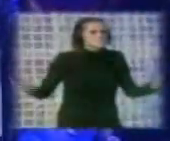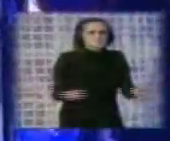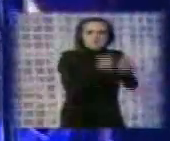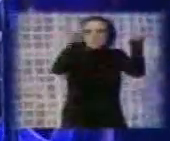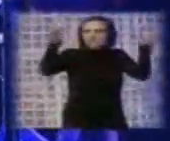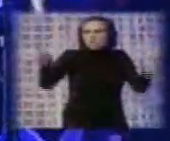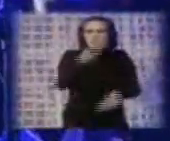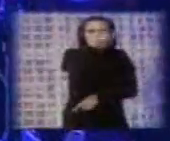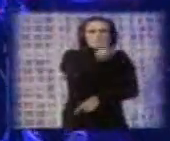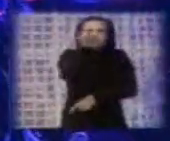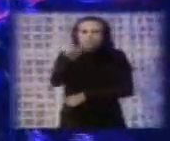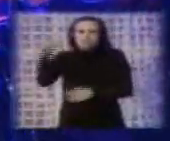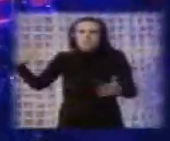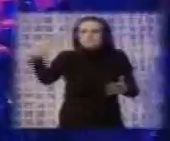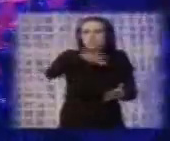quede nadie.